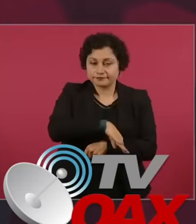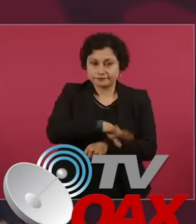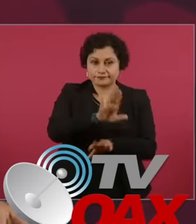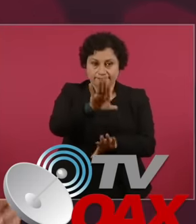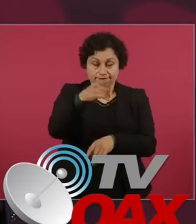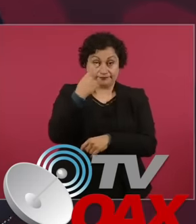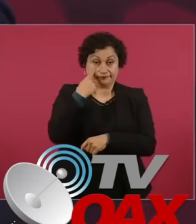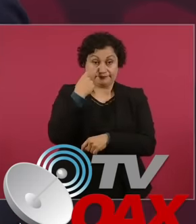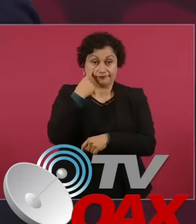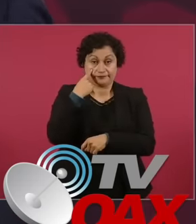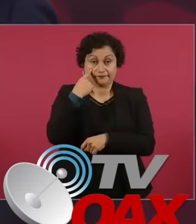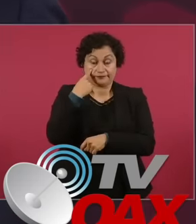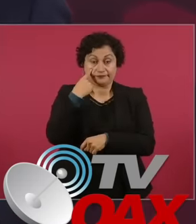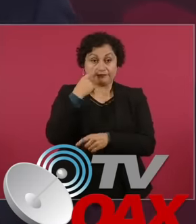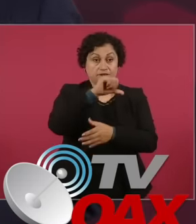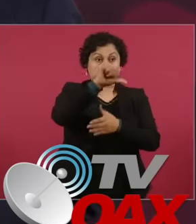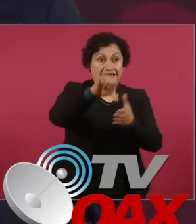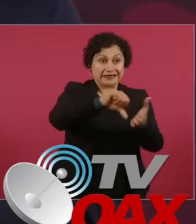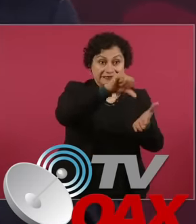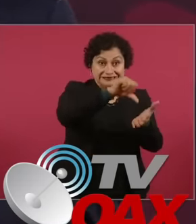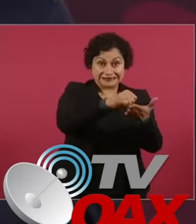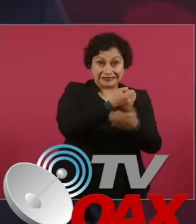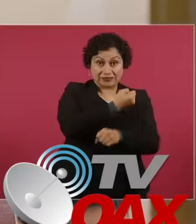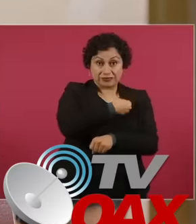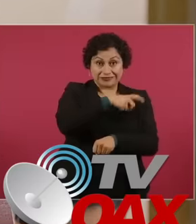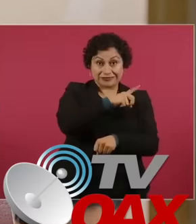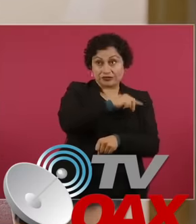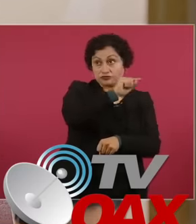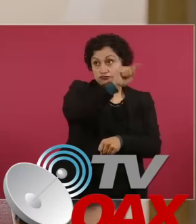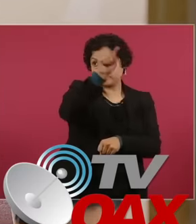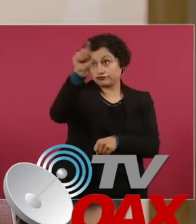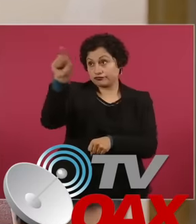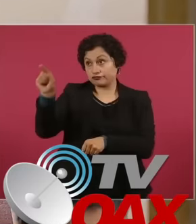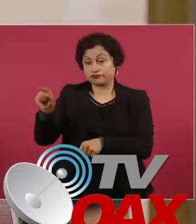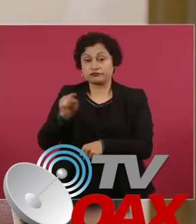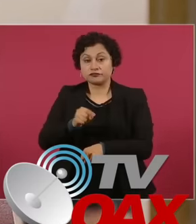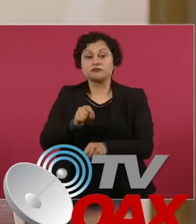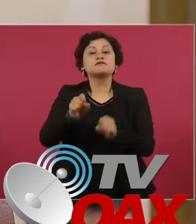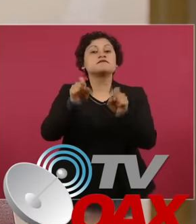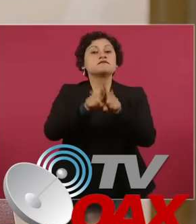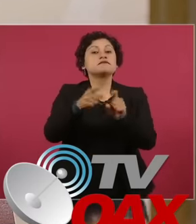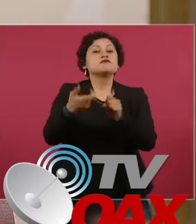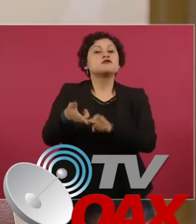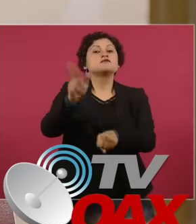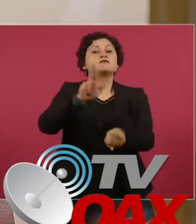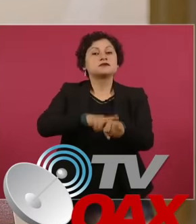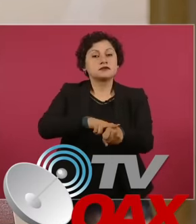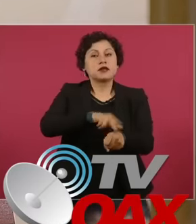salud y los hospitales tienen sus farmacias